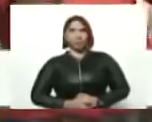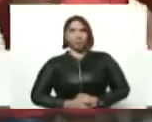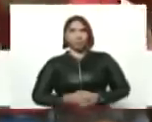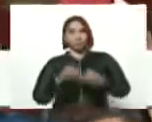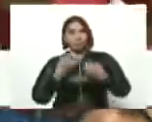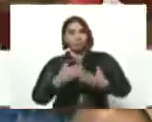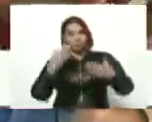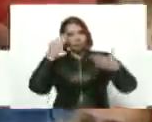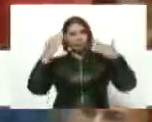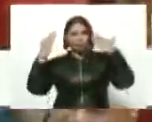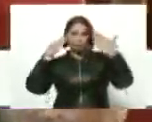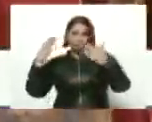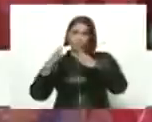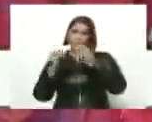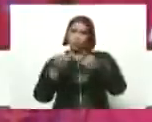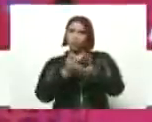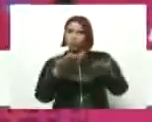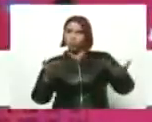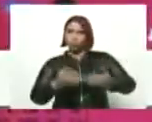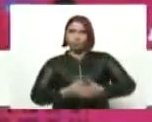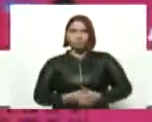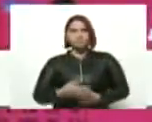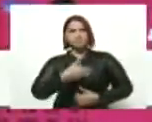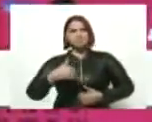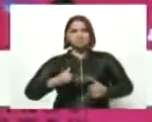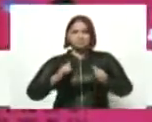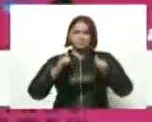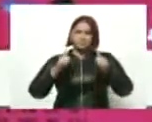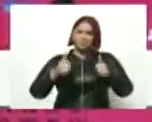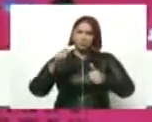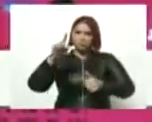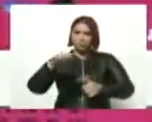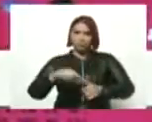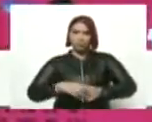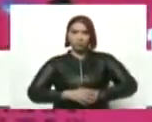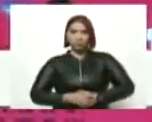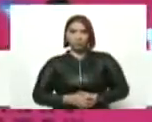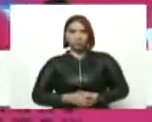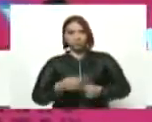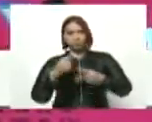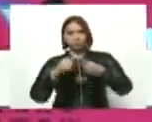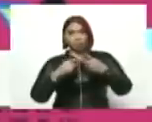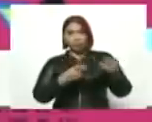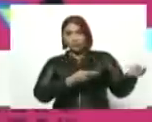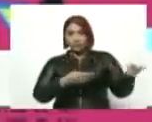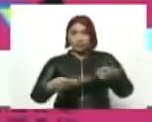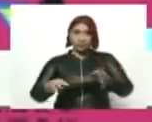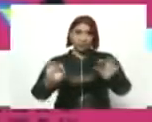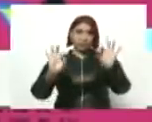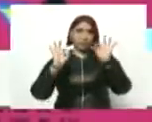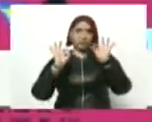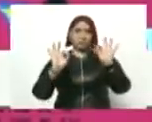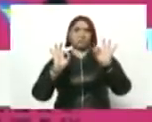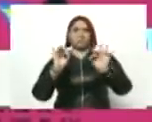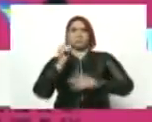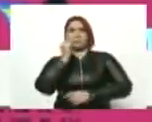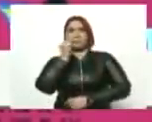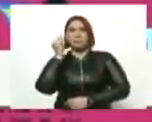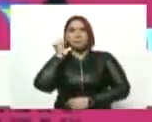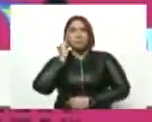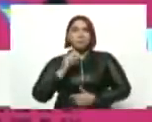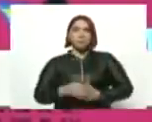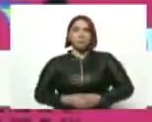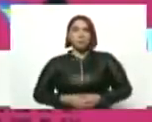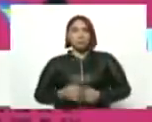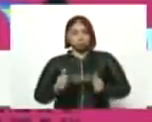Compañeras, un saludo a todos y quiero comenzar por allí, por los distinguidos invitados especiales, invitadas especiales que nos